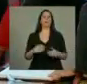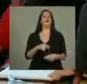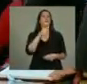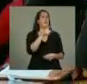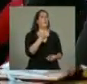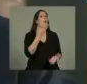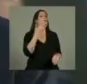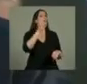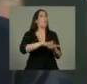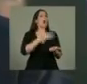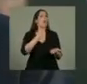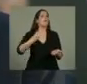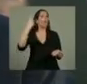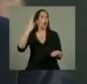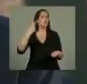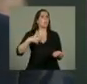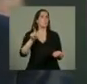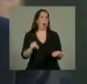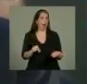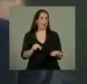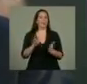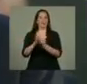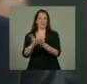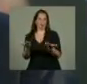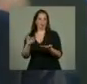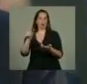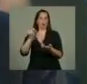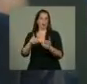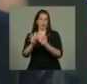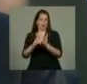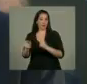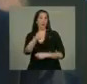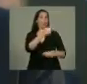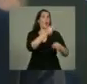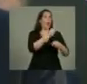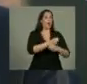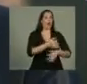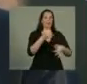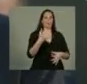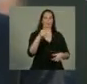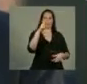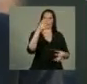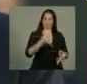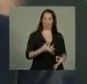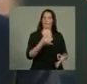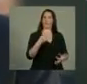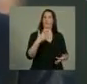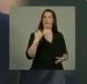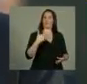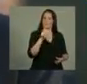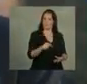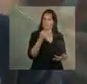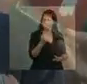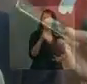a nivel nacional a partir de ahora? Con las provincias siempre ha sido lo que es el área de Hacienda, o sea, es cierto la decisión que ha tomado